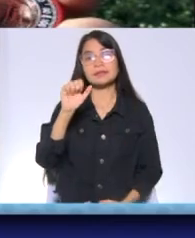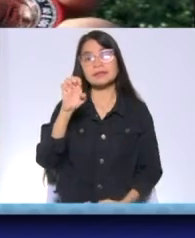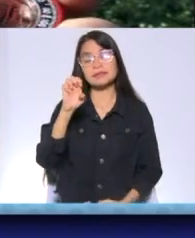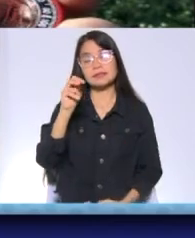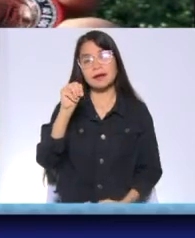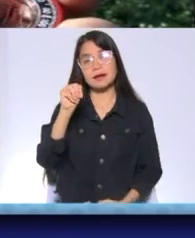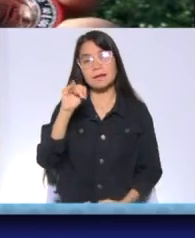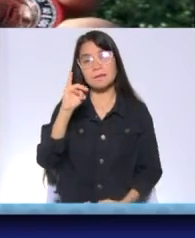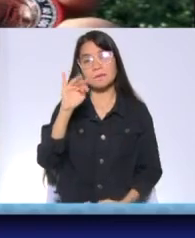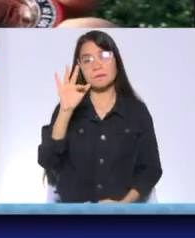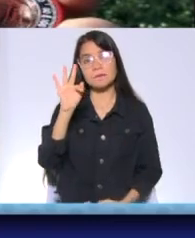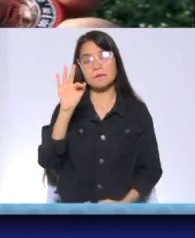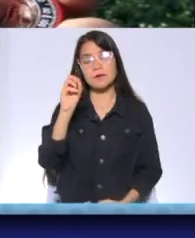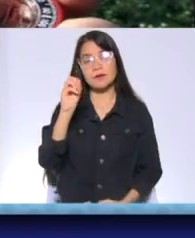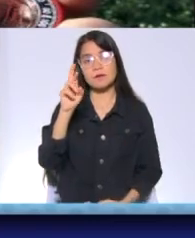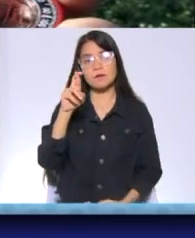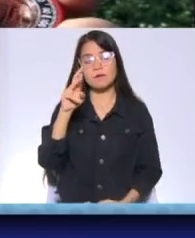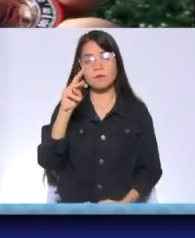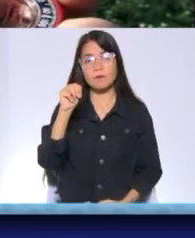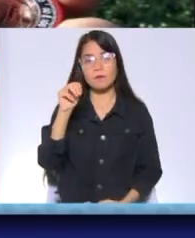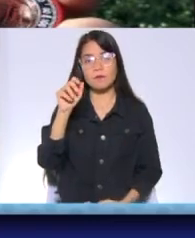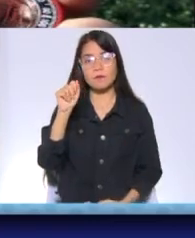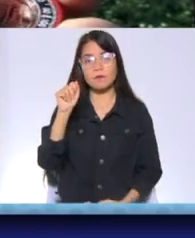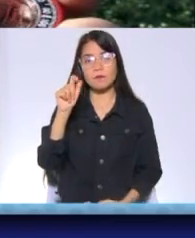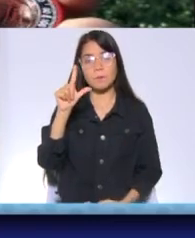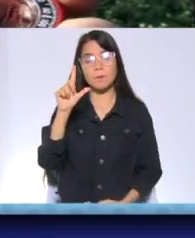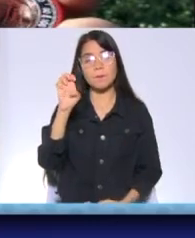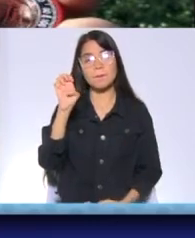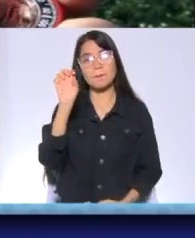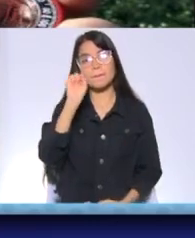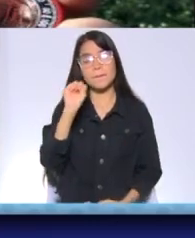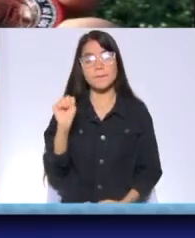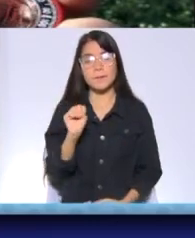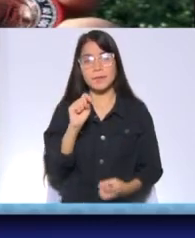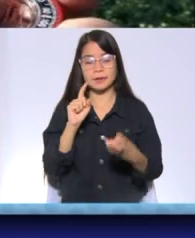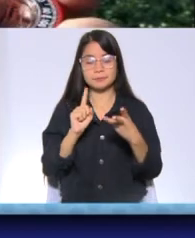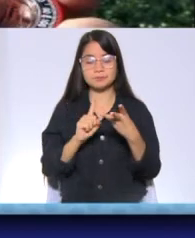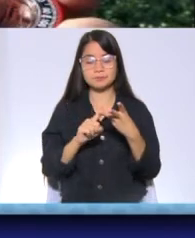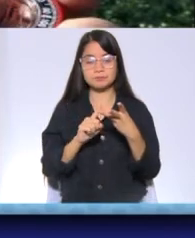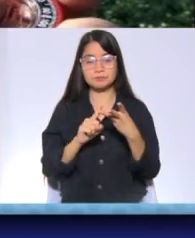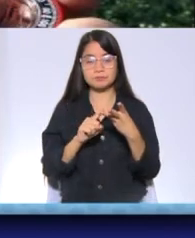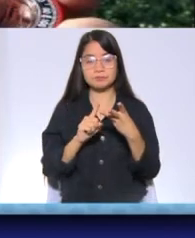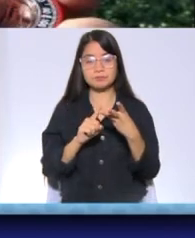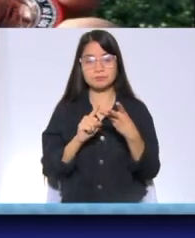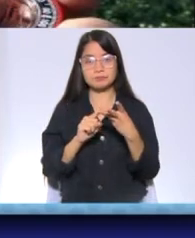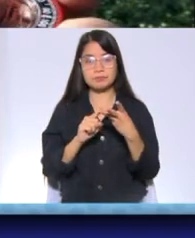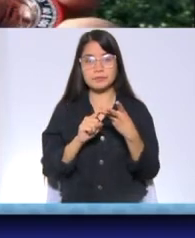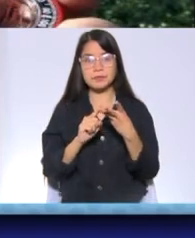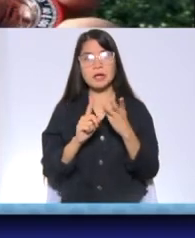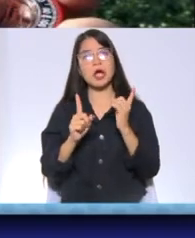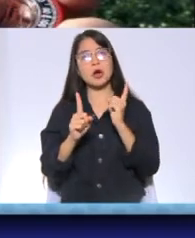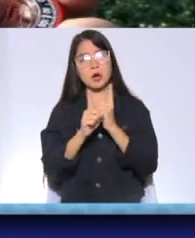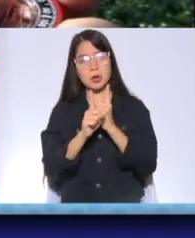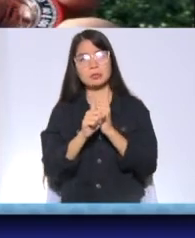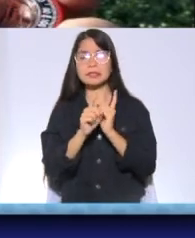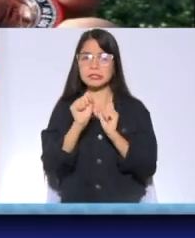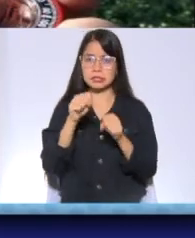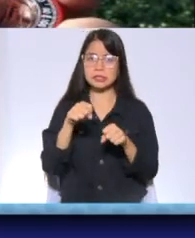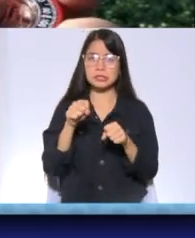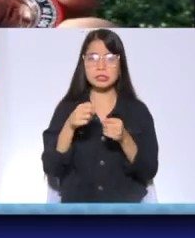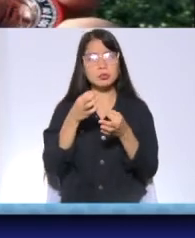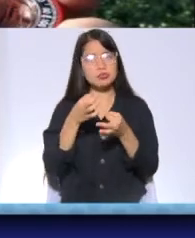tienen un carácter competitivo, organizado, pero no requieren gran dedicación en entrenamiento.